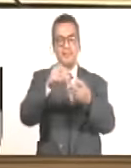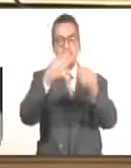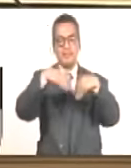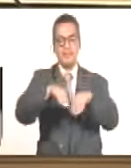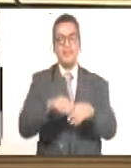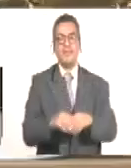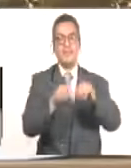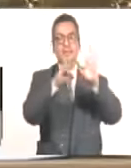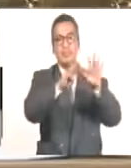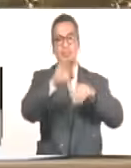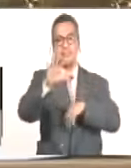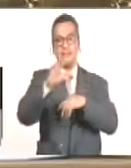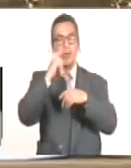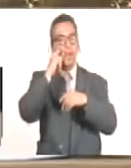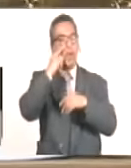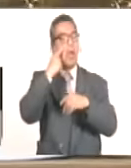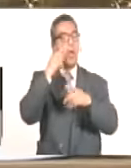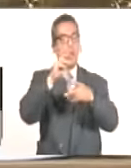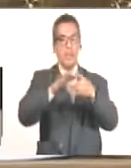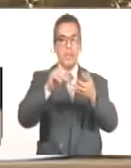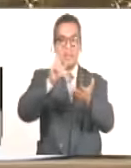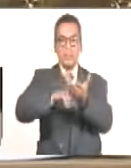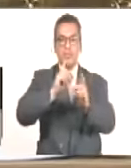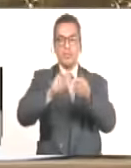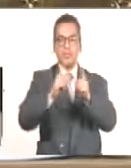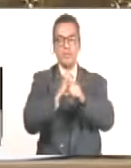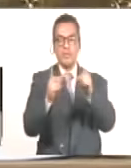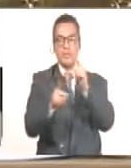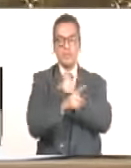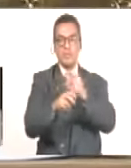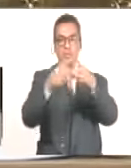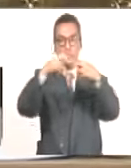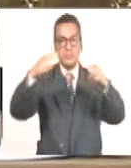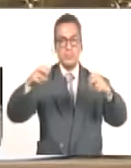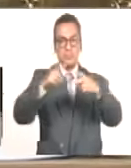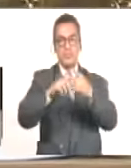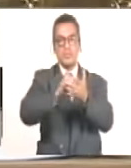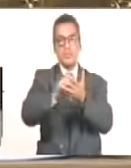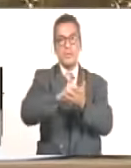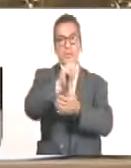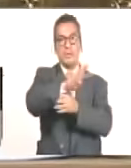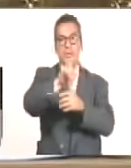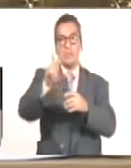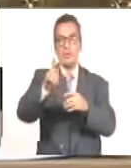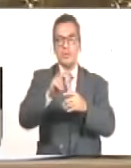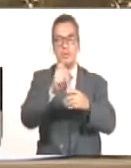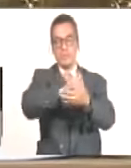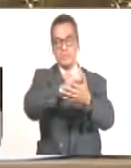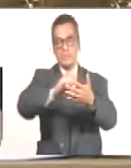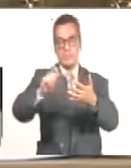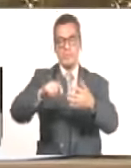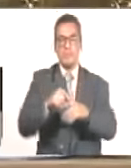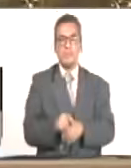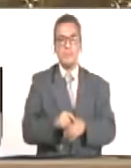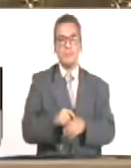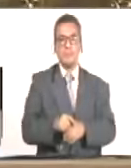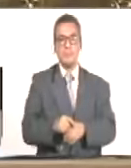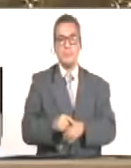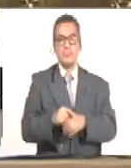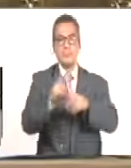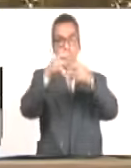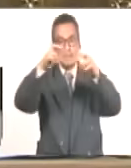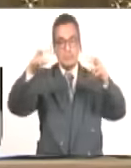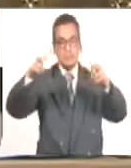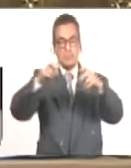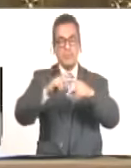Siguiente. 95. Se propone aprobar con modificación la denominación del epígrafe del artículo 42, el cual queda redactado en los siguientes términos.